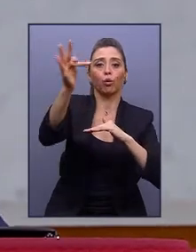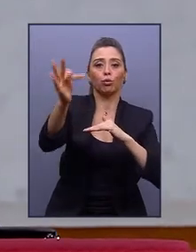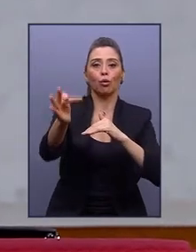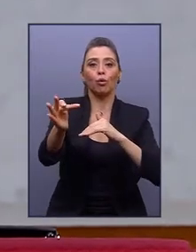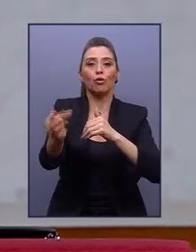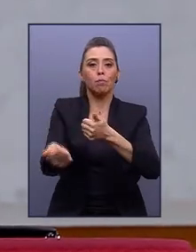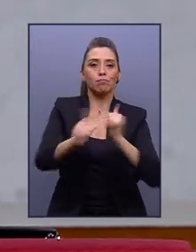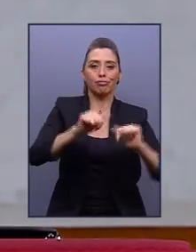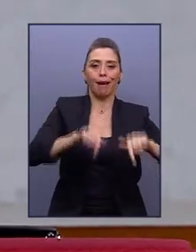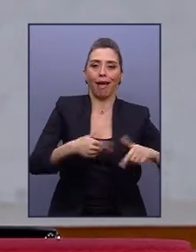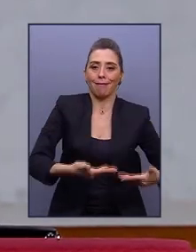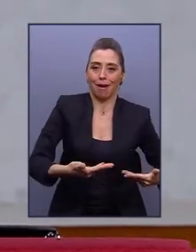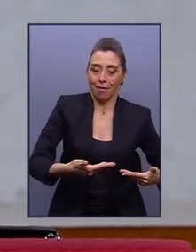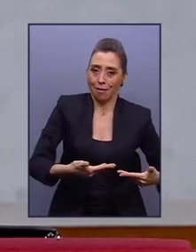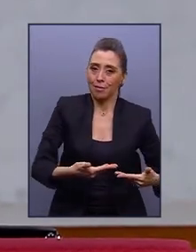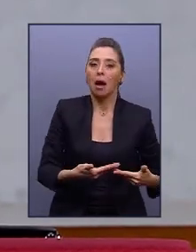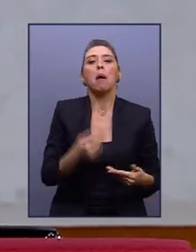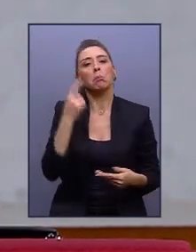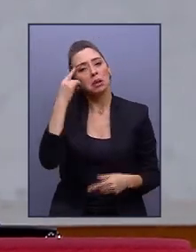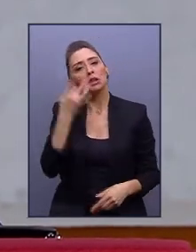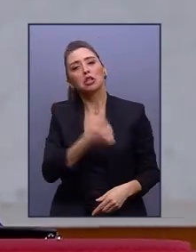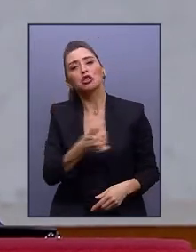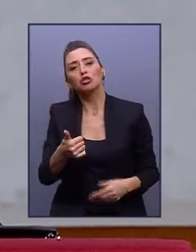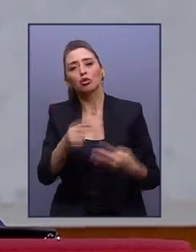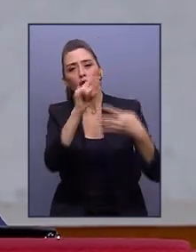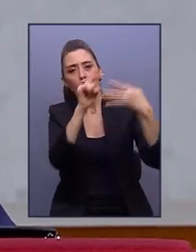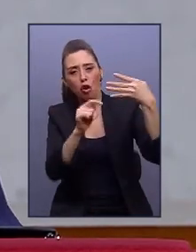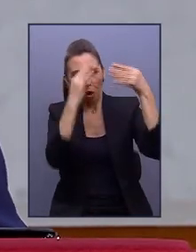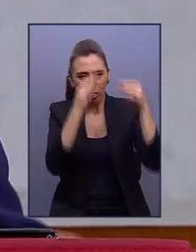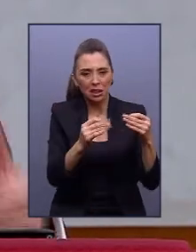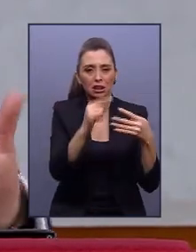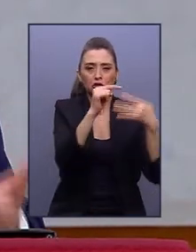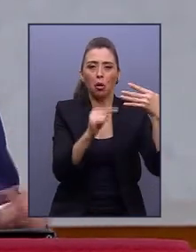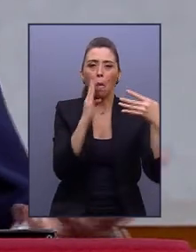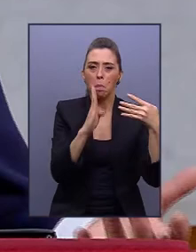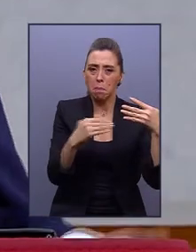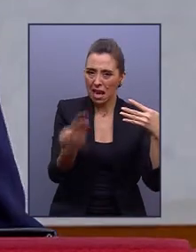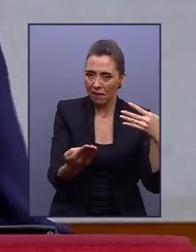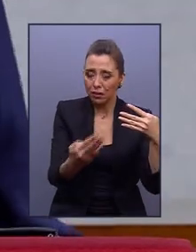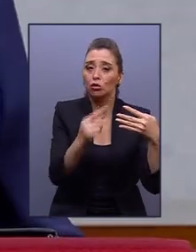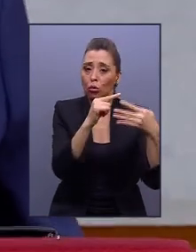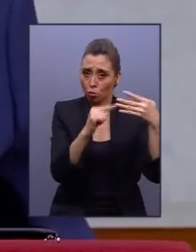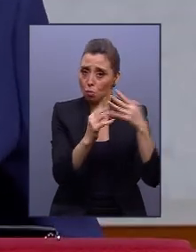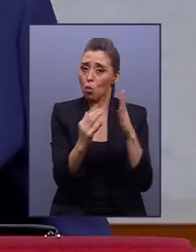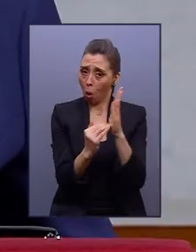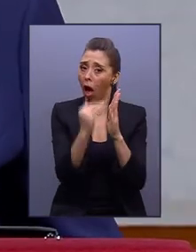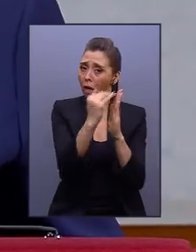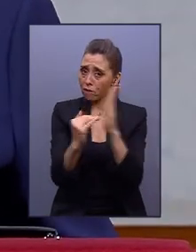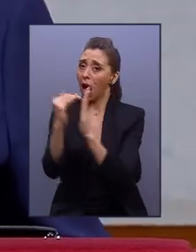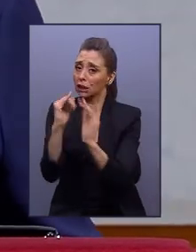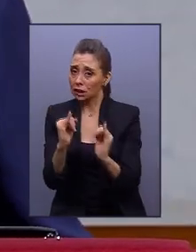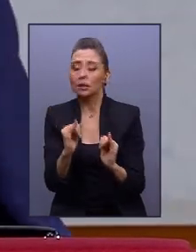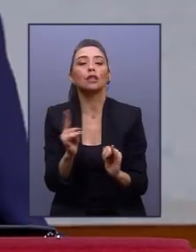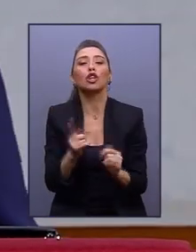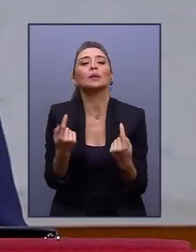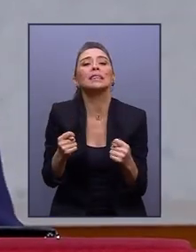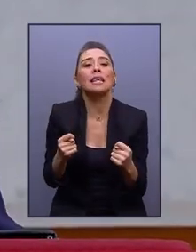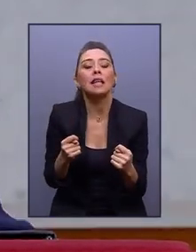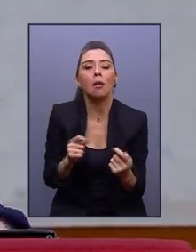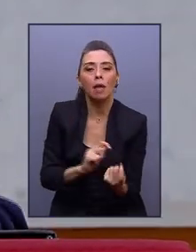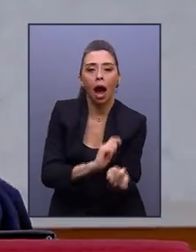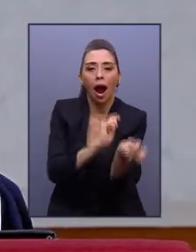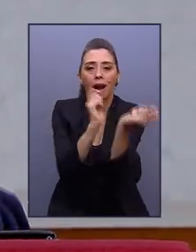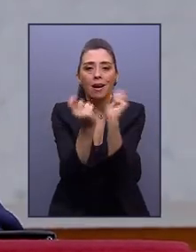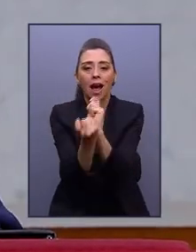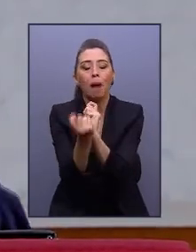al presente. No se trata solo de un conjunto de medidas y beneficios que ya en sí mismos son un avance enorme. Se trata de cambios que le dan un